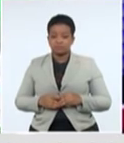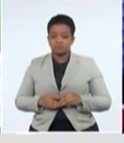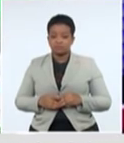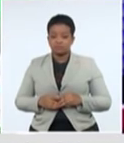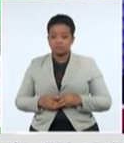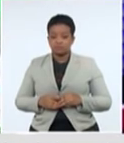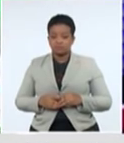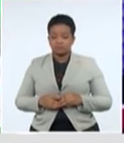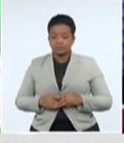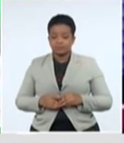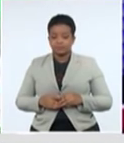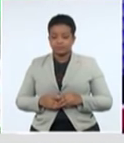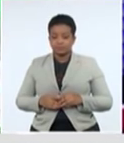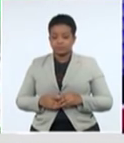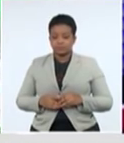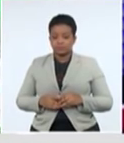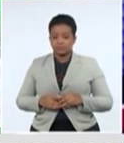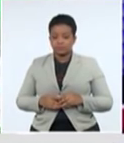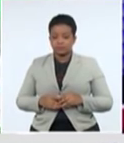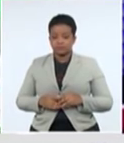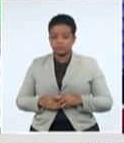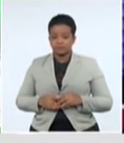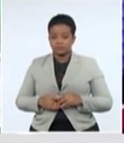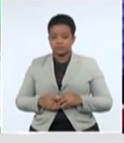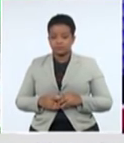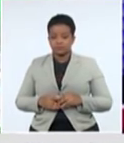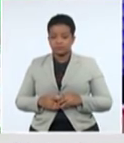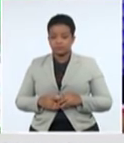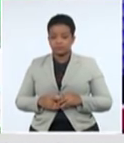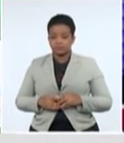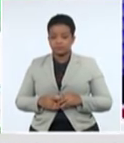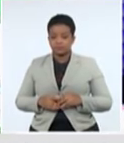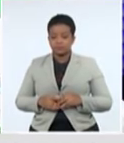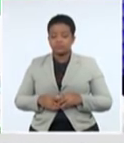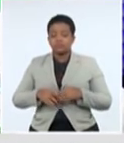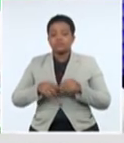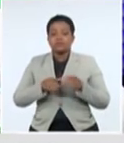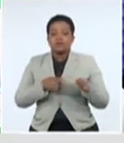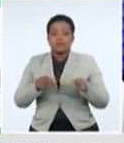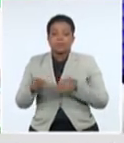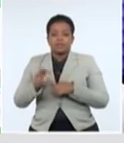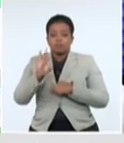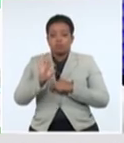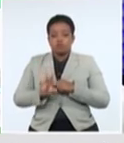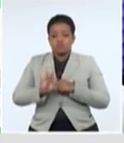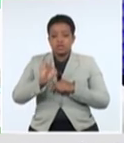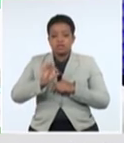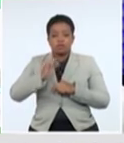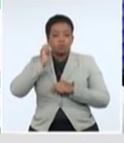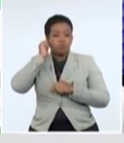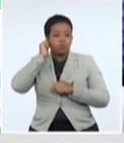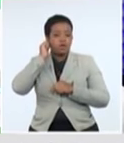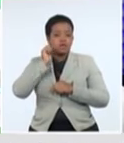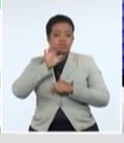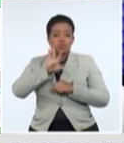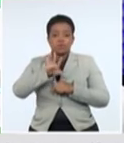52,5% de todos los diagnosticados del sexo femenino, en el acumulado es el